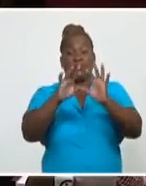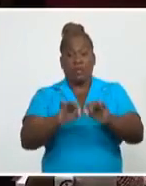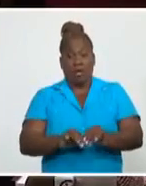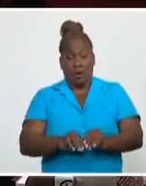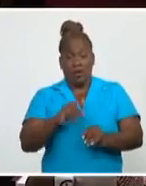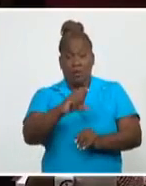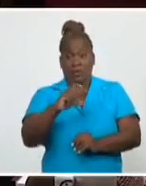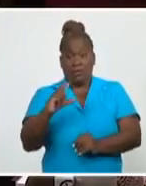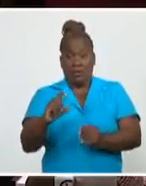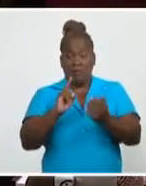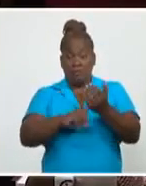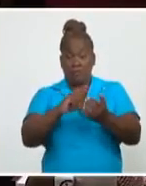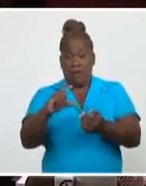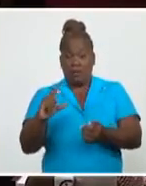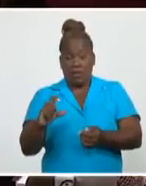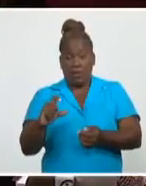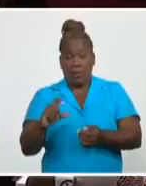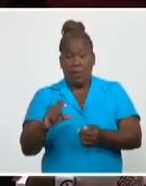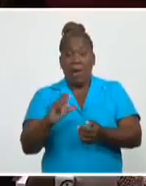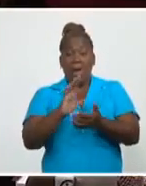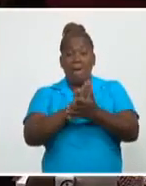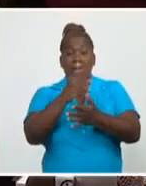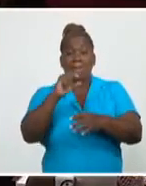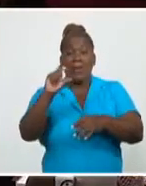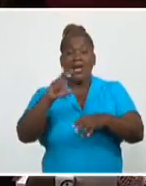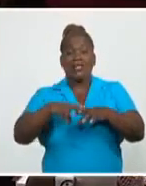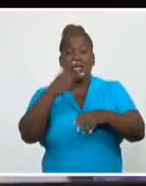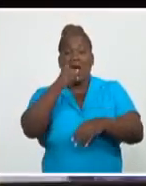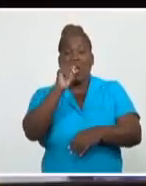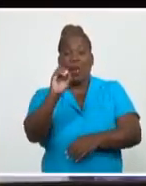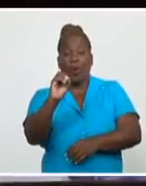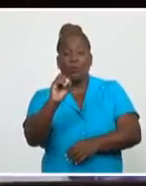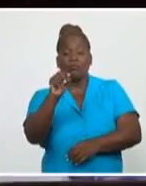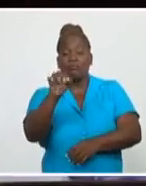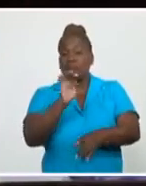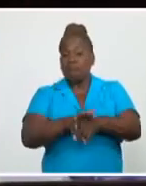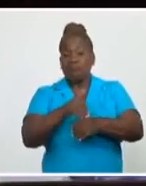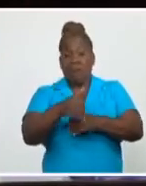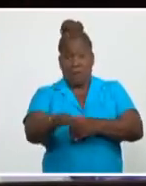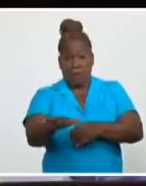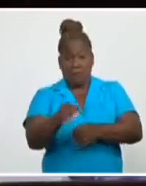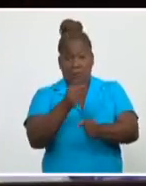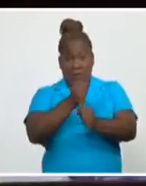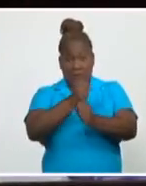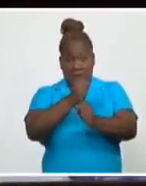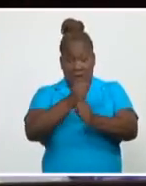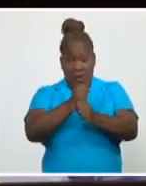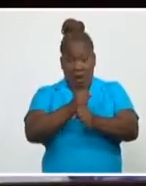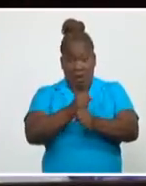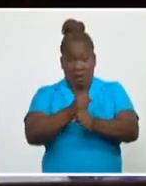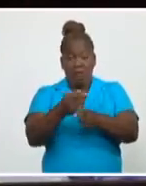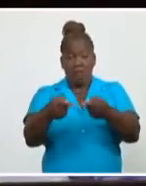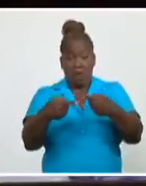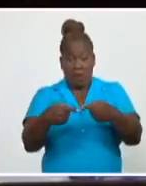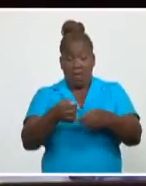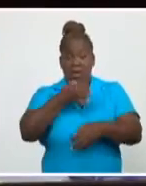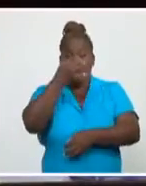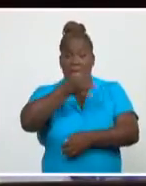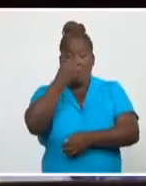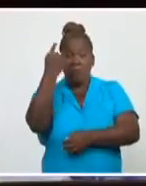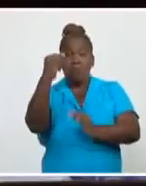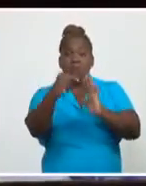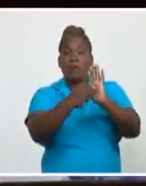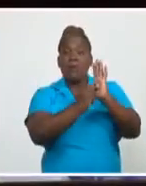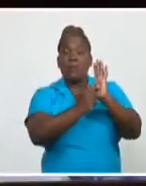Comité Central del Partido, José Ramón Machado Ventura, quien al dar inicio a la sesión de trabajo en plenaria, anunció como primer punto